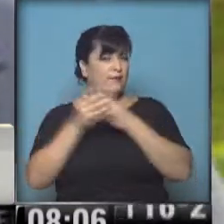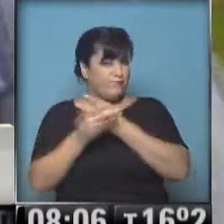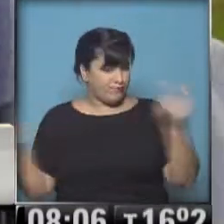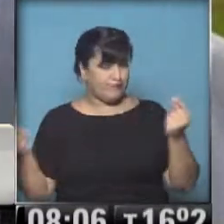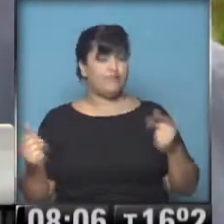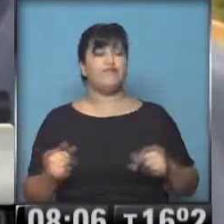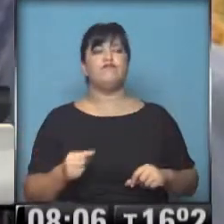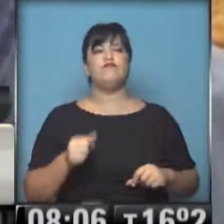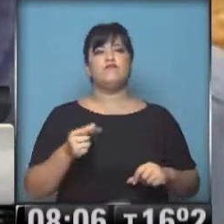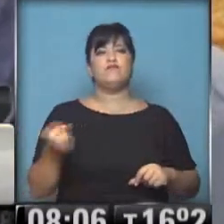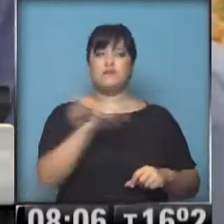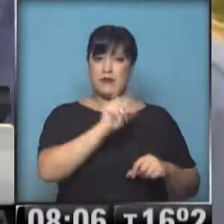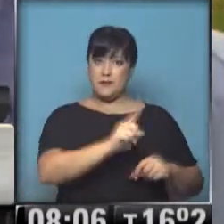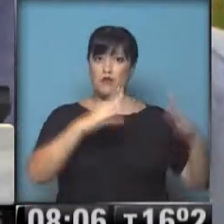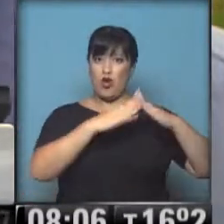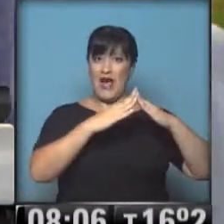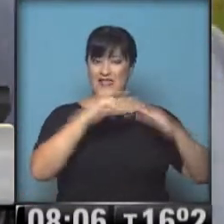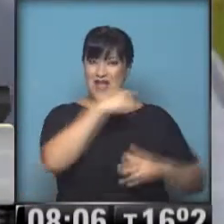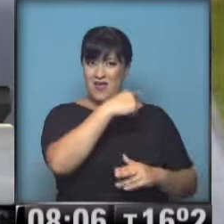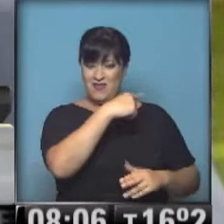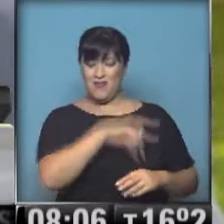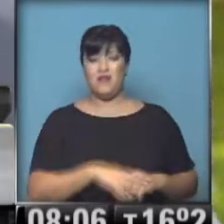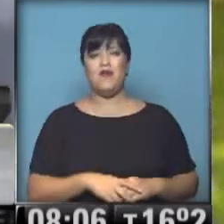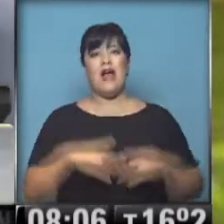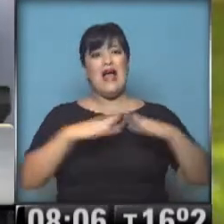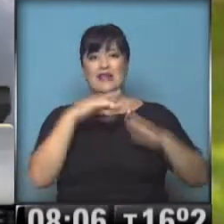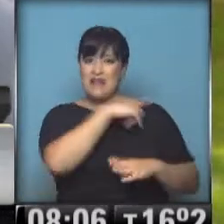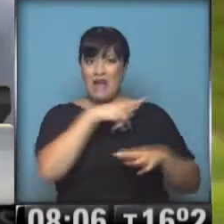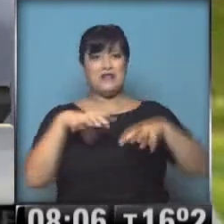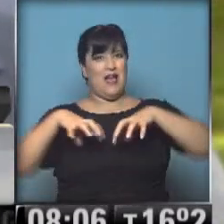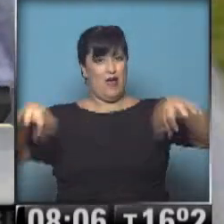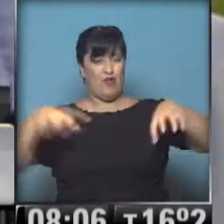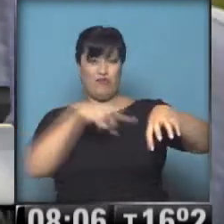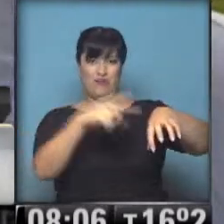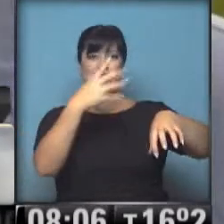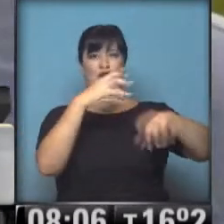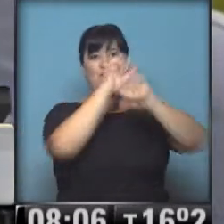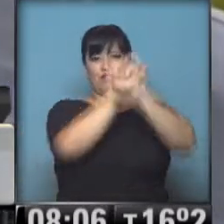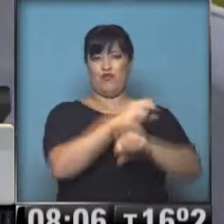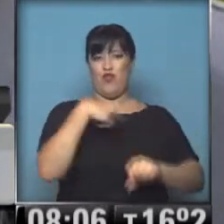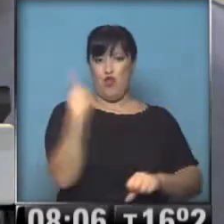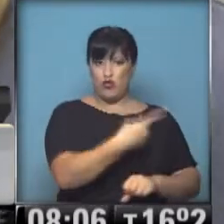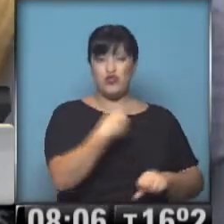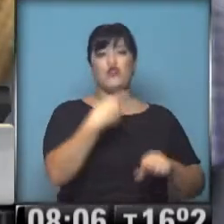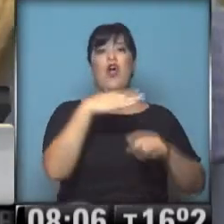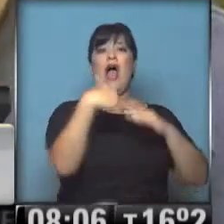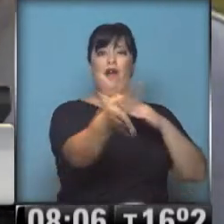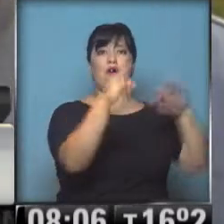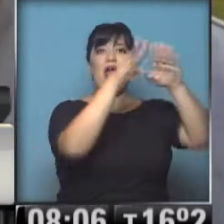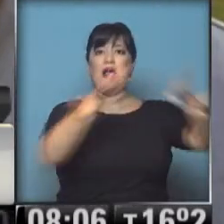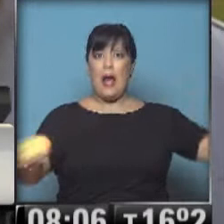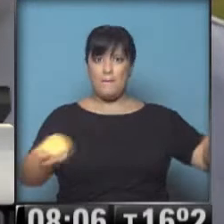y esta casa que tengo es acá atrás mío en la casa donde nos tenían a nosotros tenían carpas afuera porque no le era suficiente